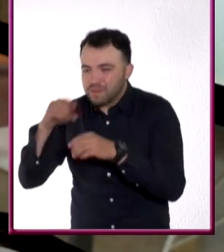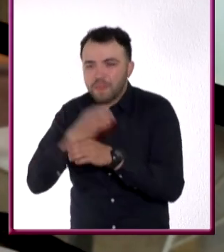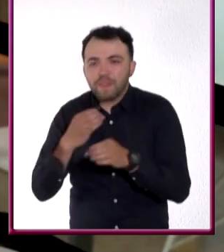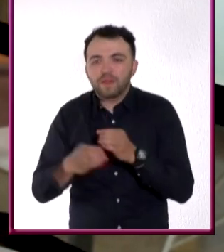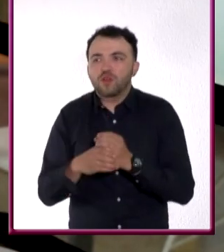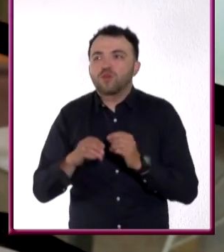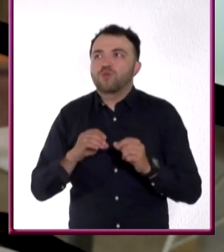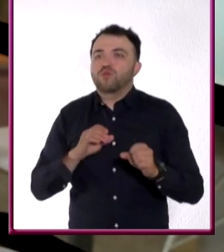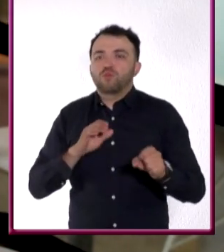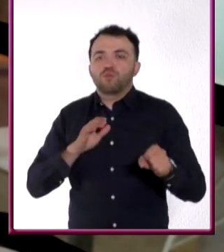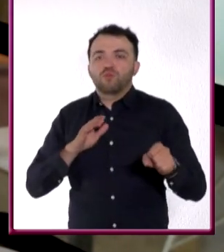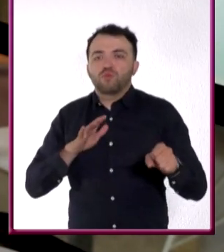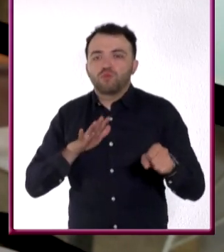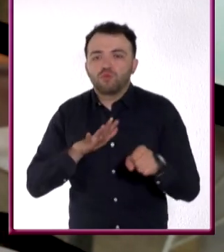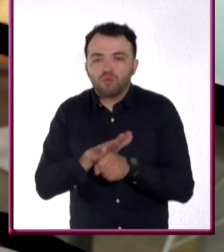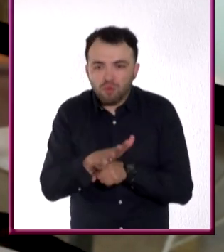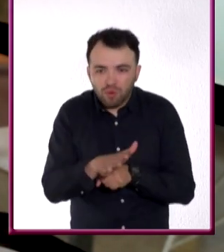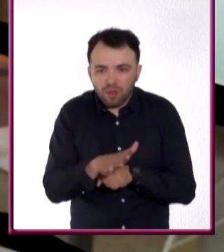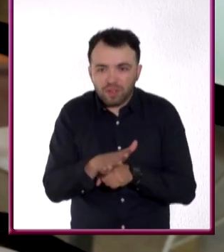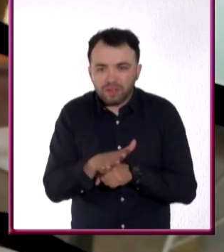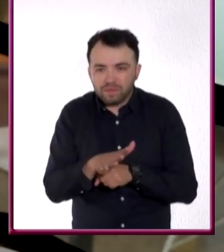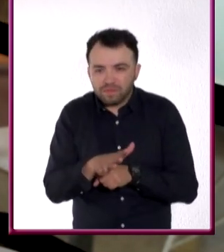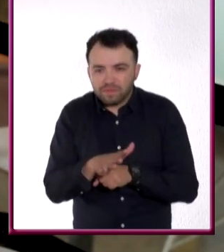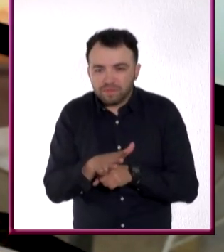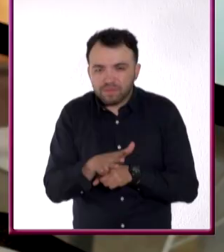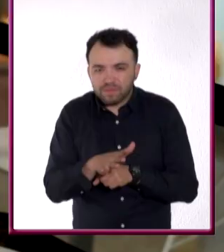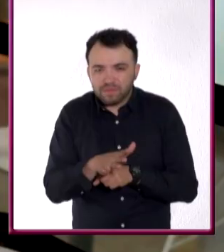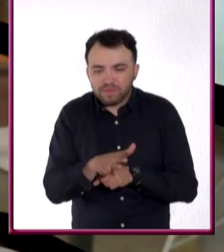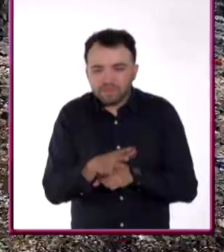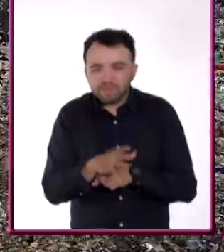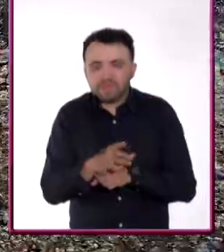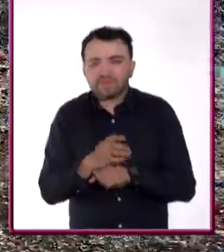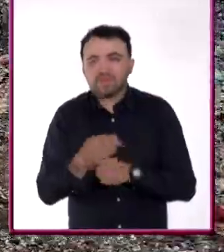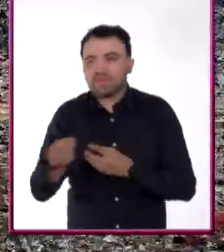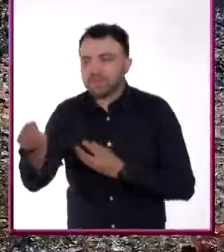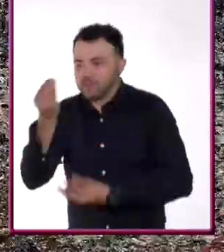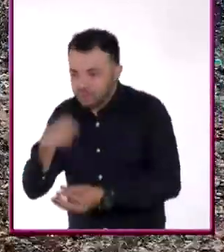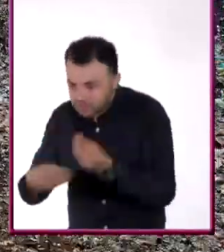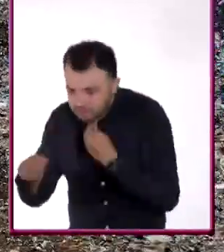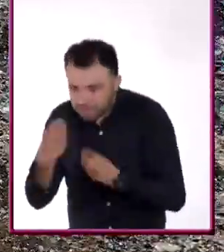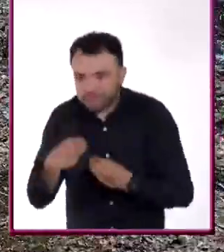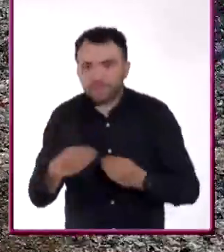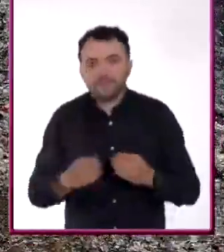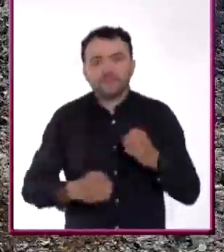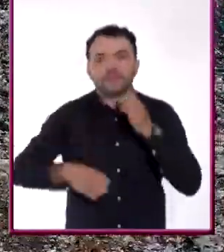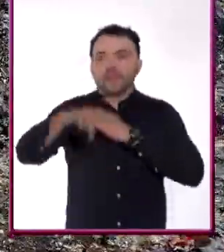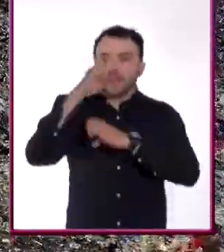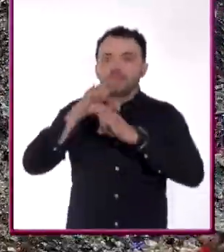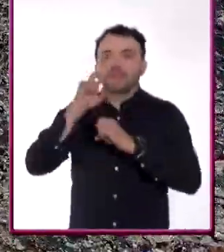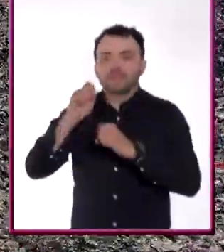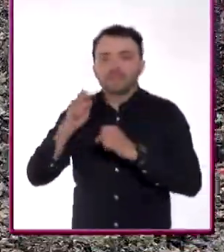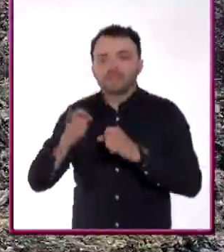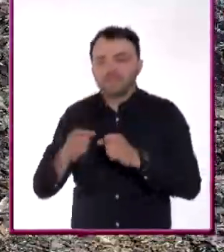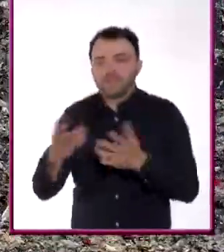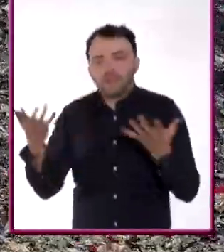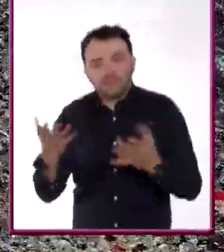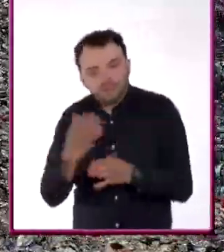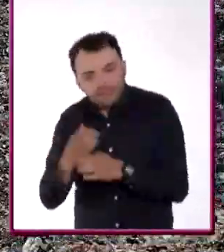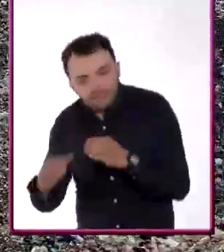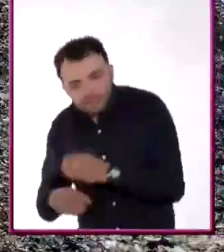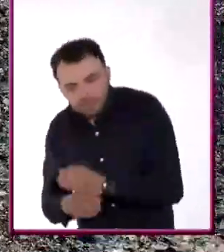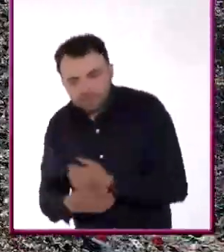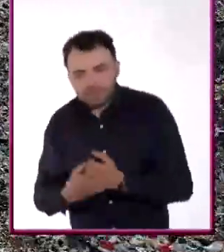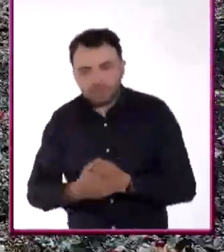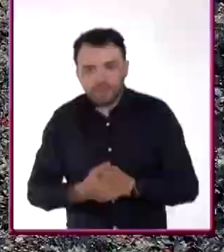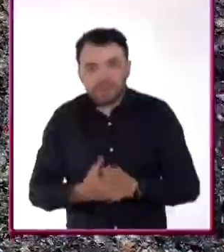cabo en la sociedad, las acciones económicas, de consumo, de producción. Todo eso tiene, no lo queramos, aunque no